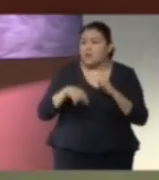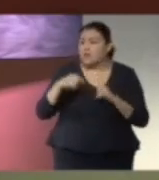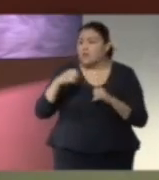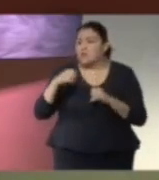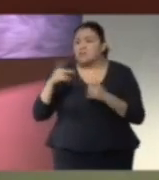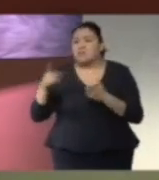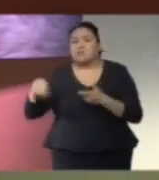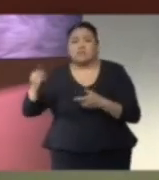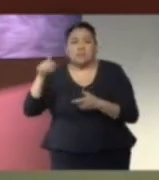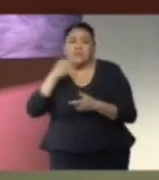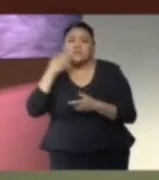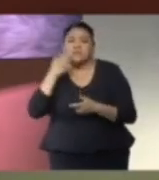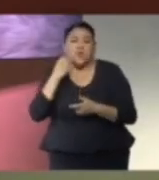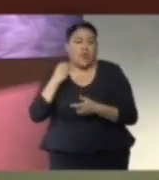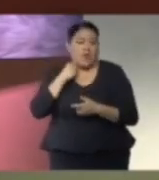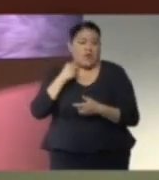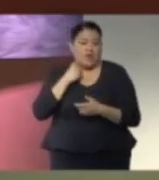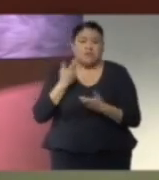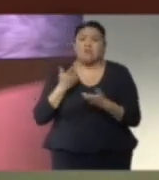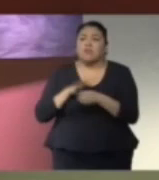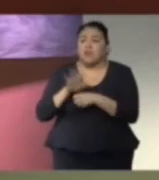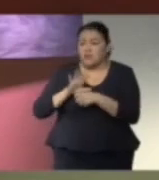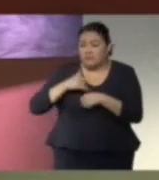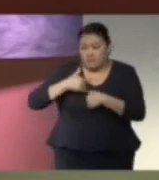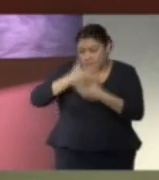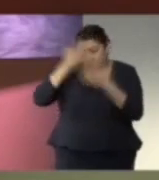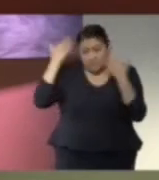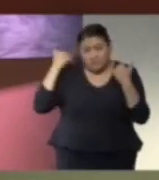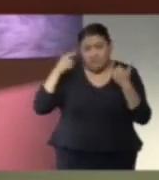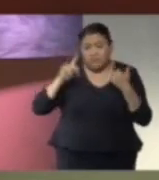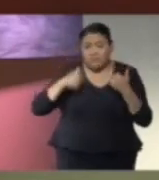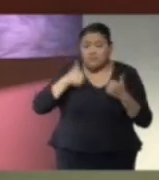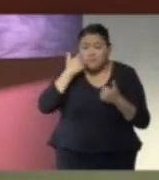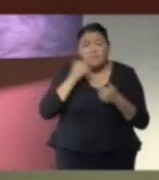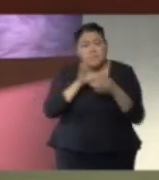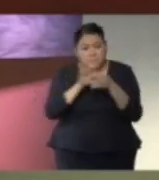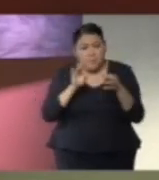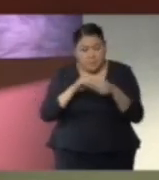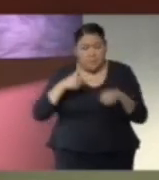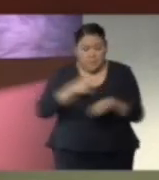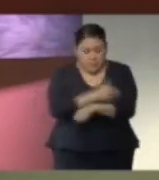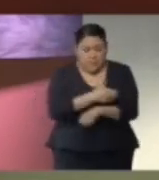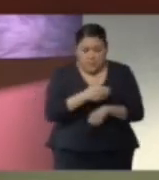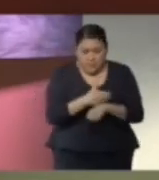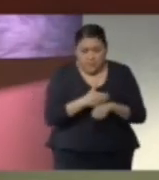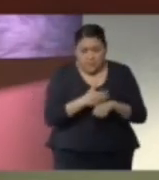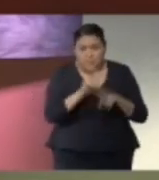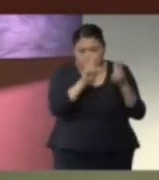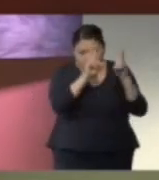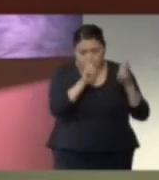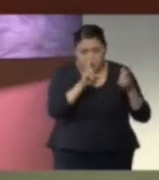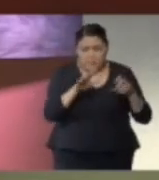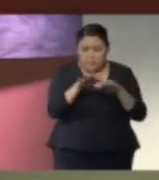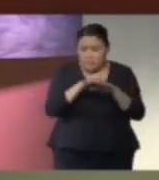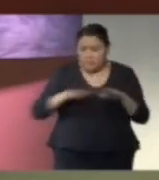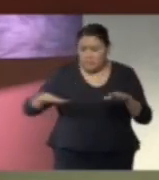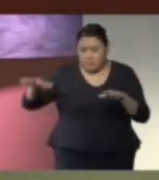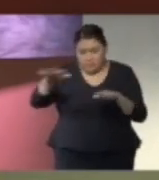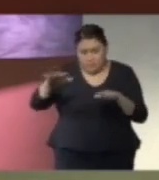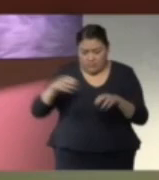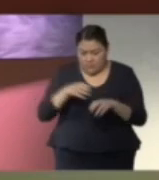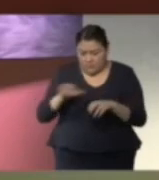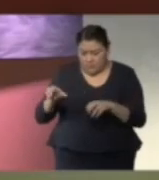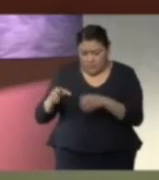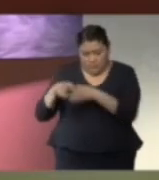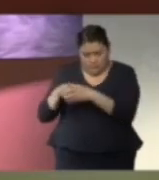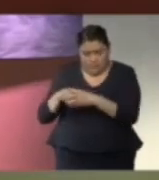Derecho se están acercando a esto. Yo al menos quisiera hacer la referencia a una compañera que está trabajando el tema de justicia comunitaria, que se llama